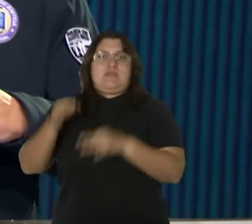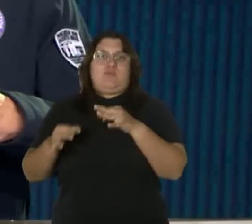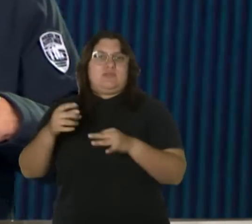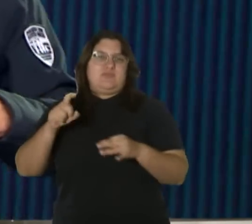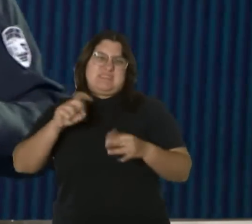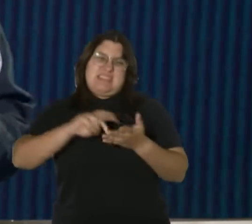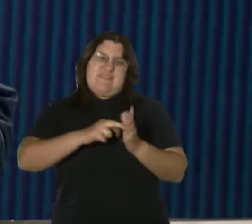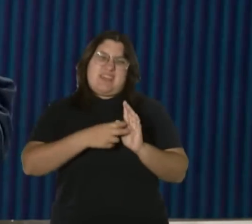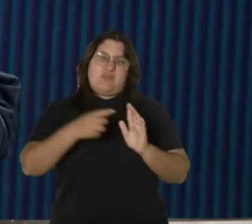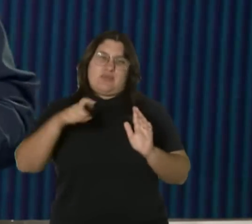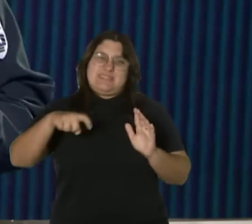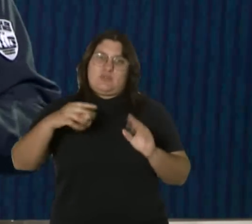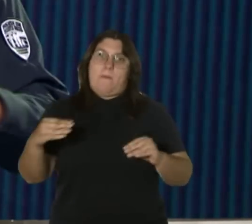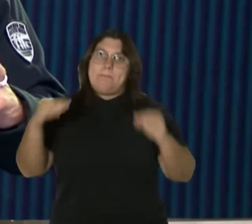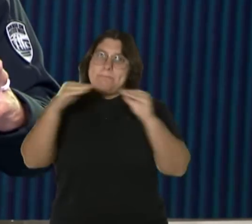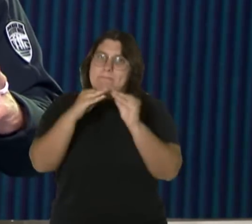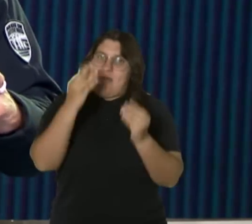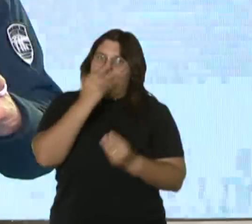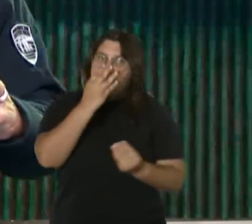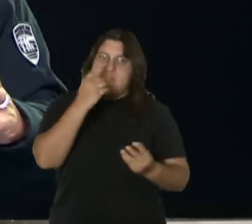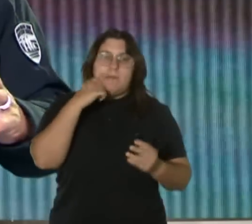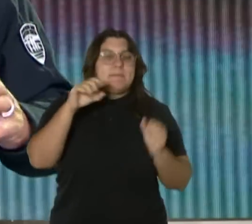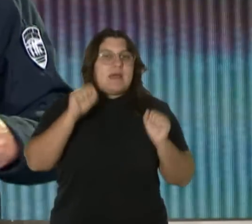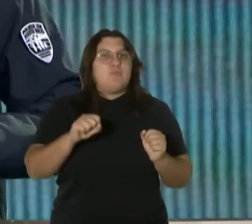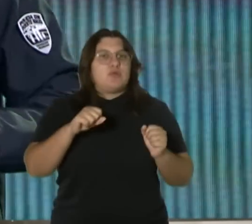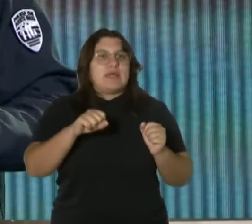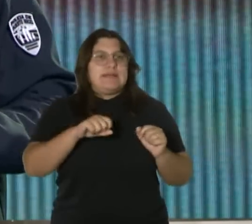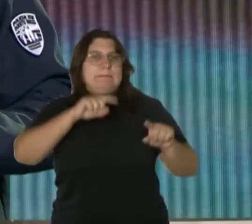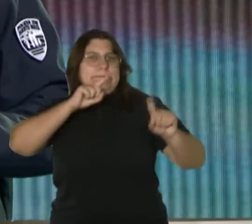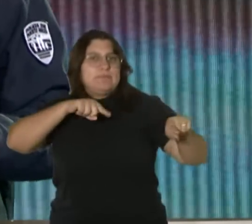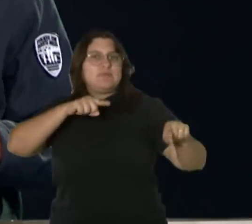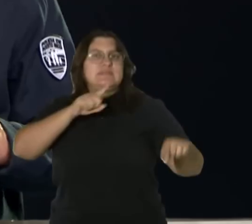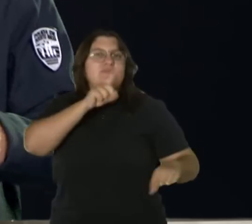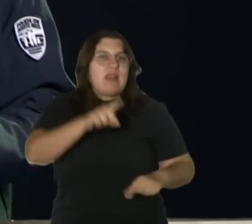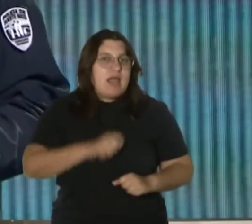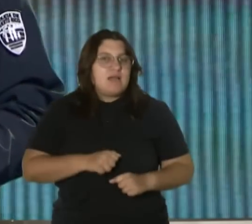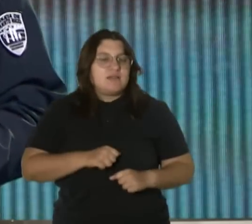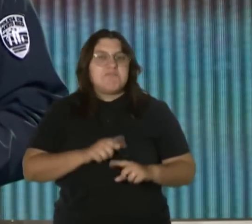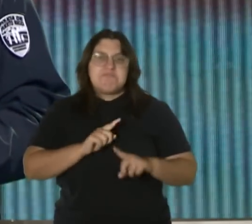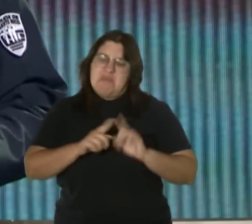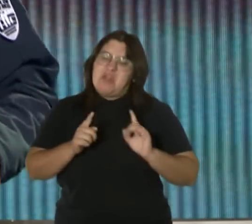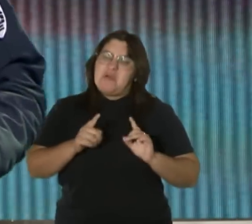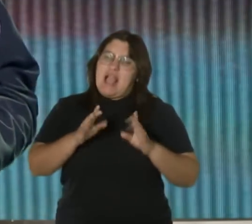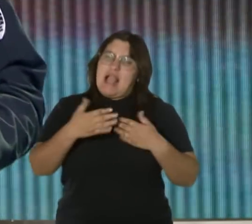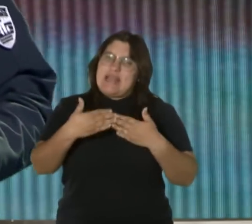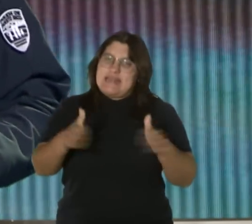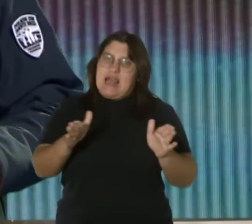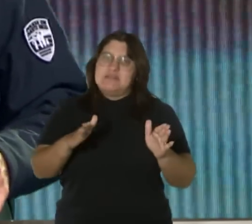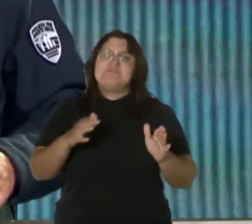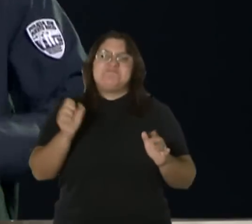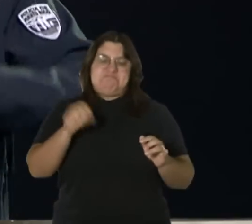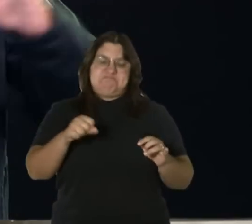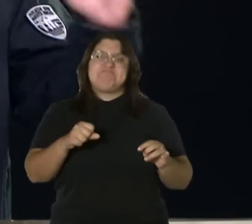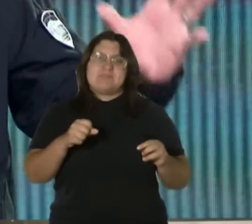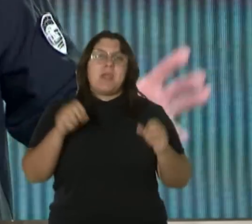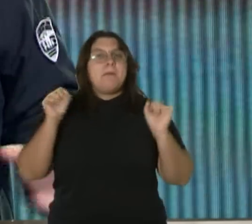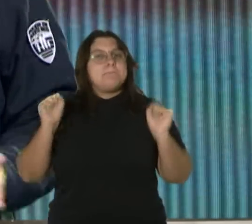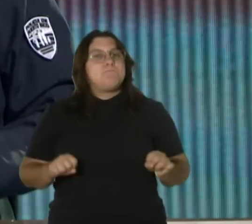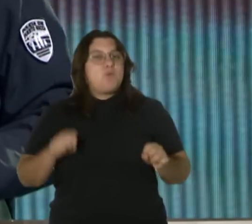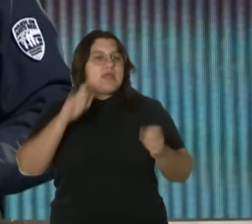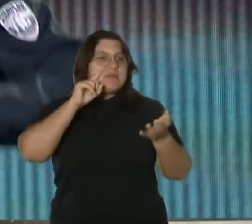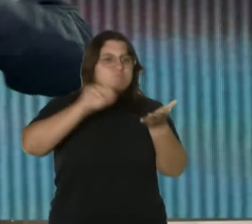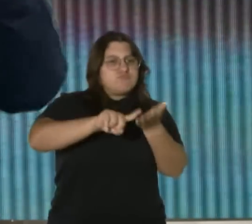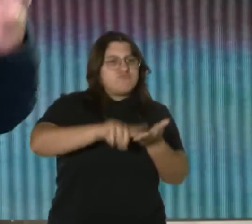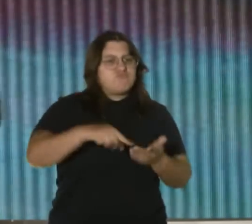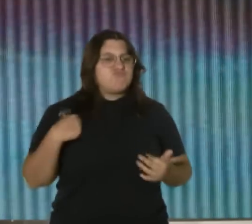información de la que usted me está dando para poder darle una respuesta concreta pero sí en principio podría ocurrir con otras